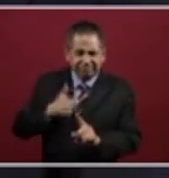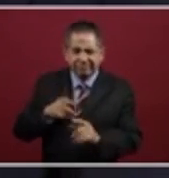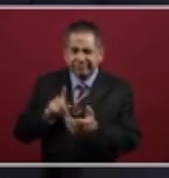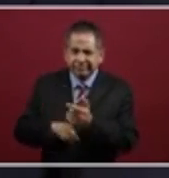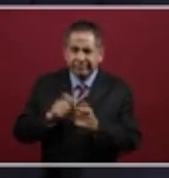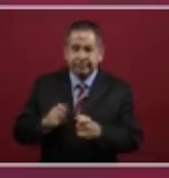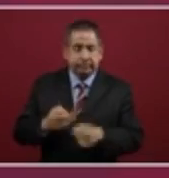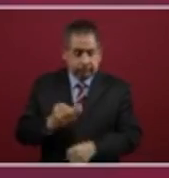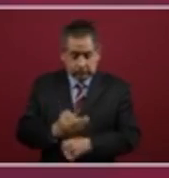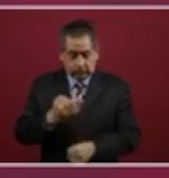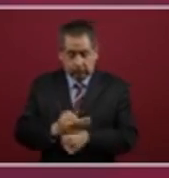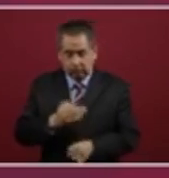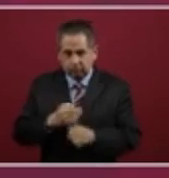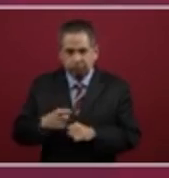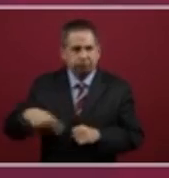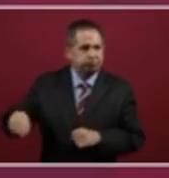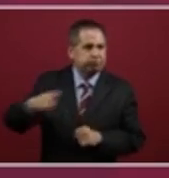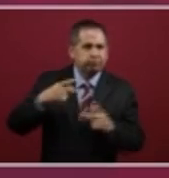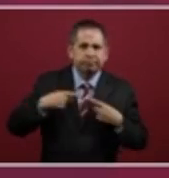en estos tiempos.